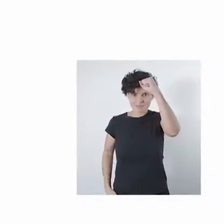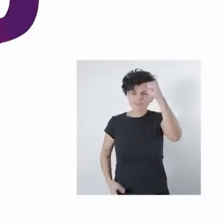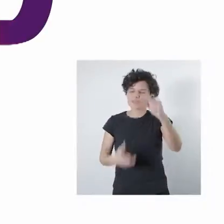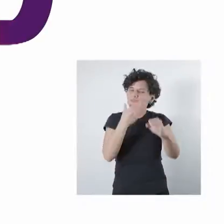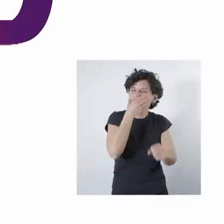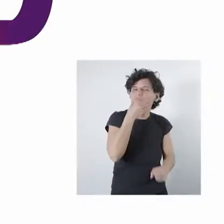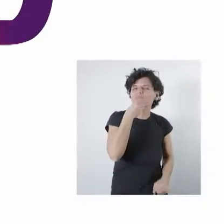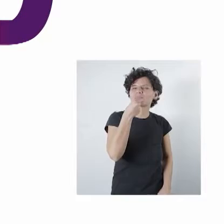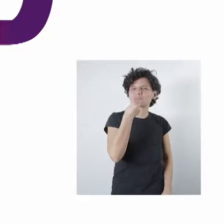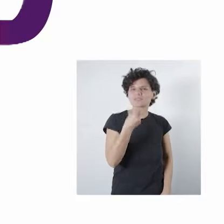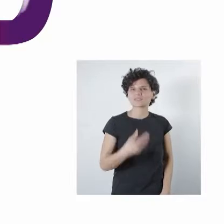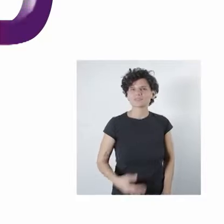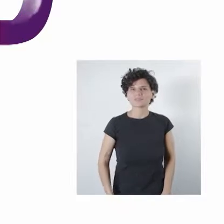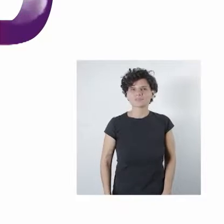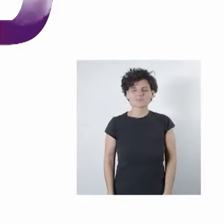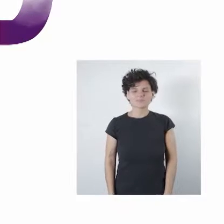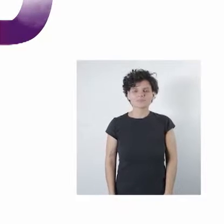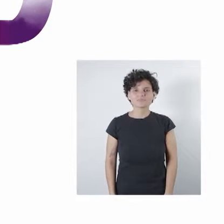será hermoso.